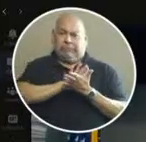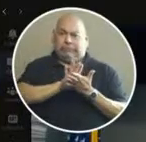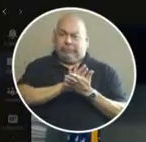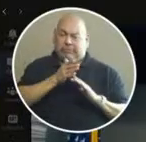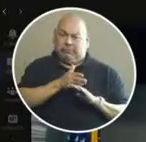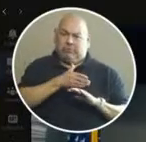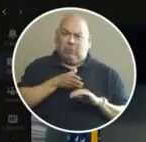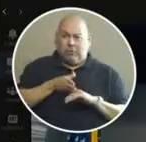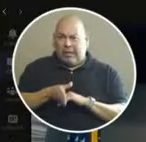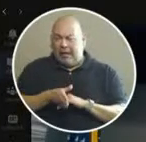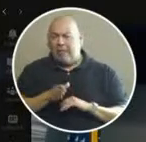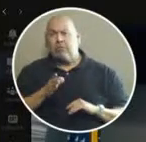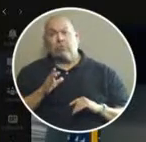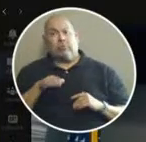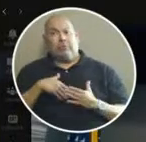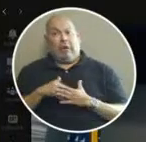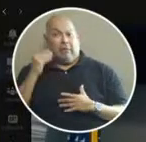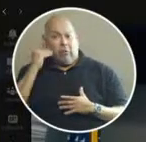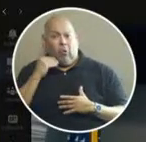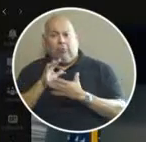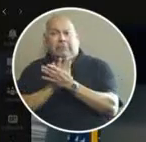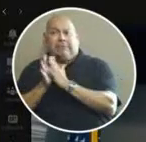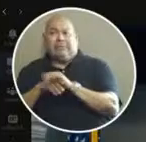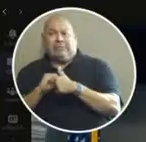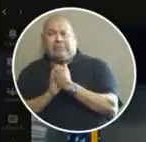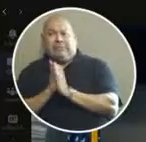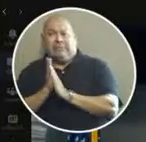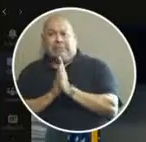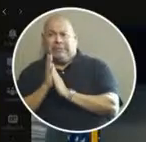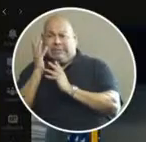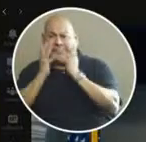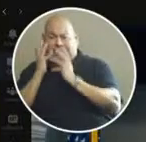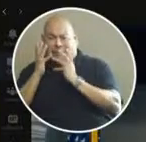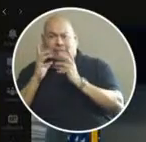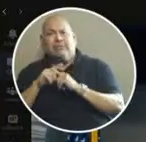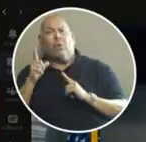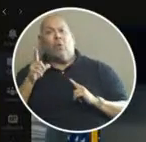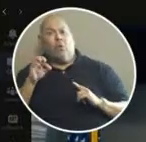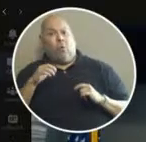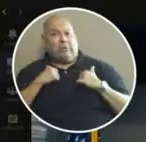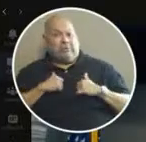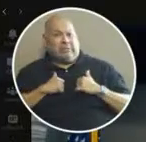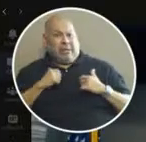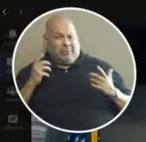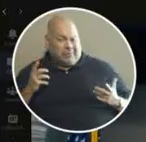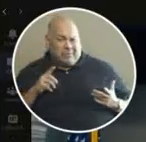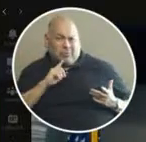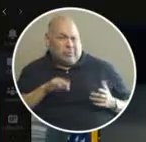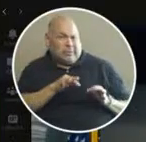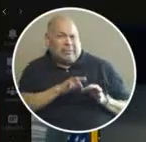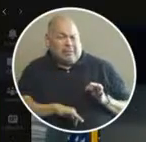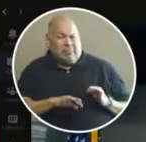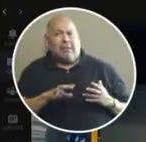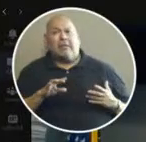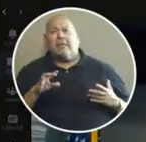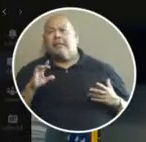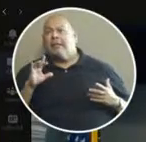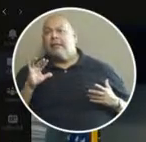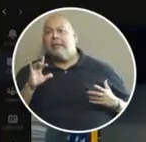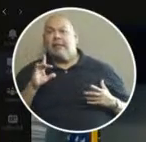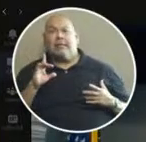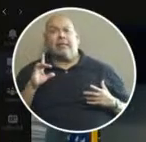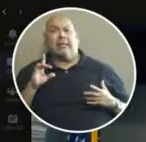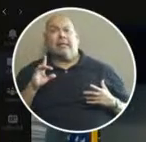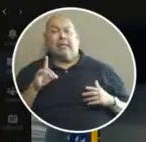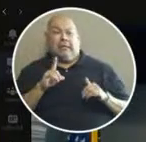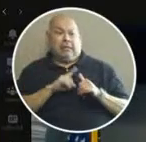acaben y también cuando lleguen a la casa, lávense las manos o si prefieren, métanse a bañar. La higiene, el